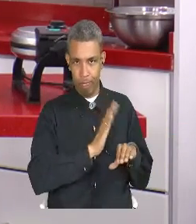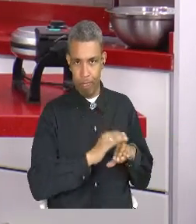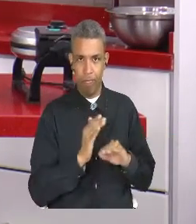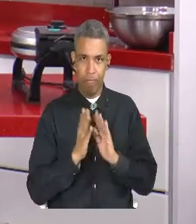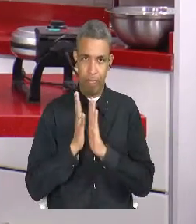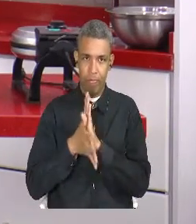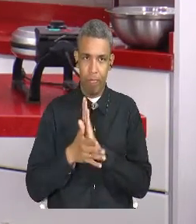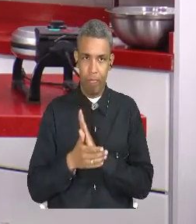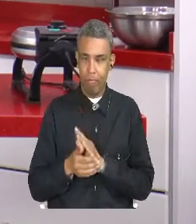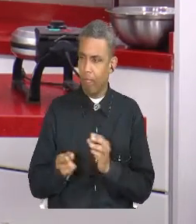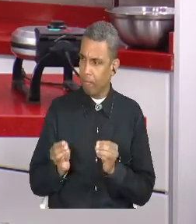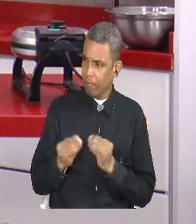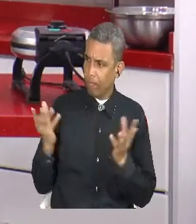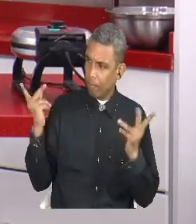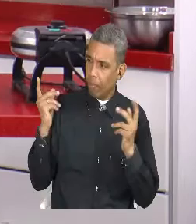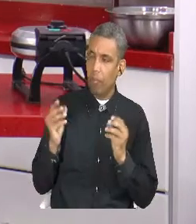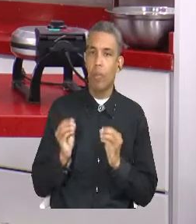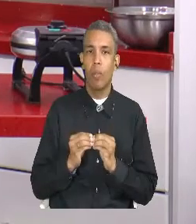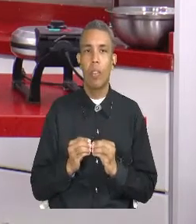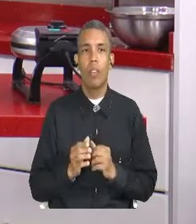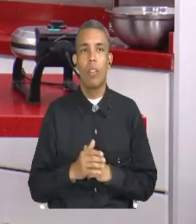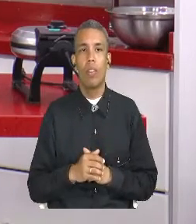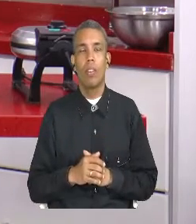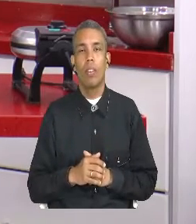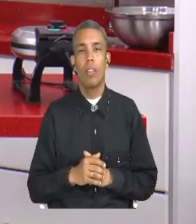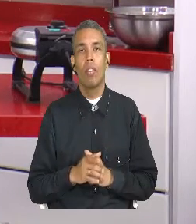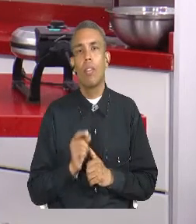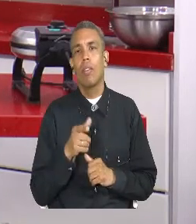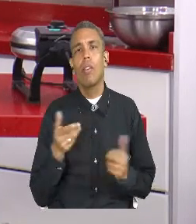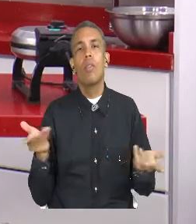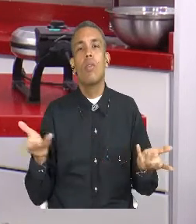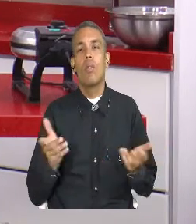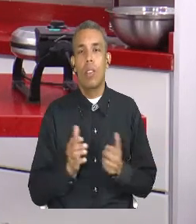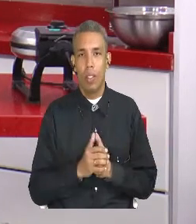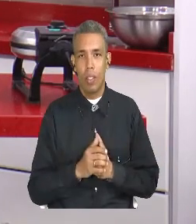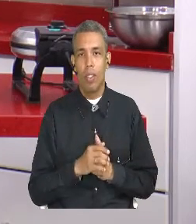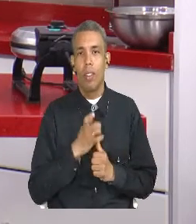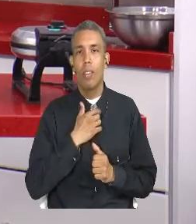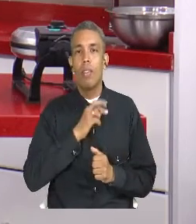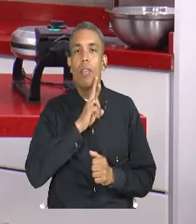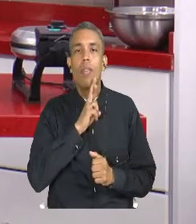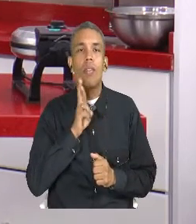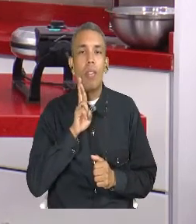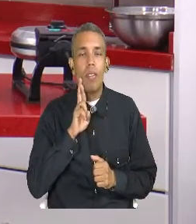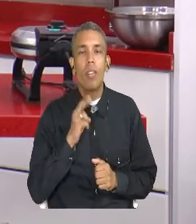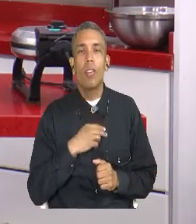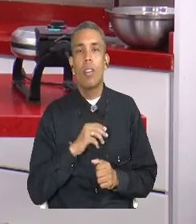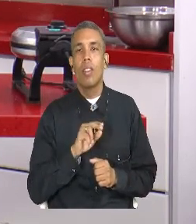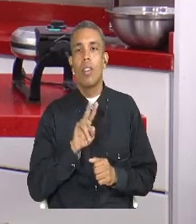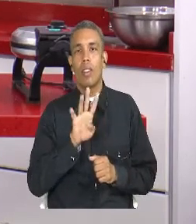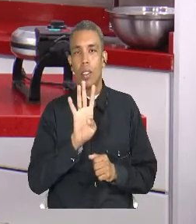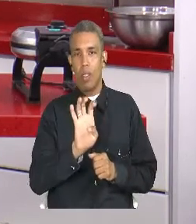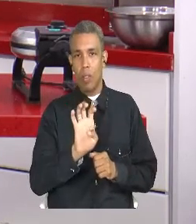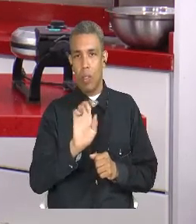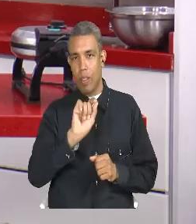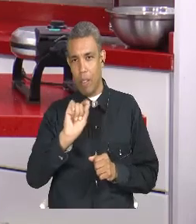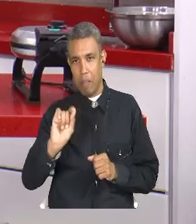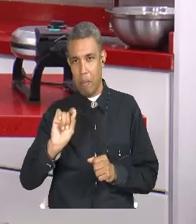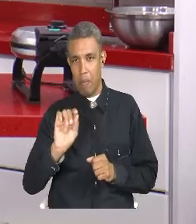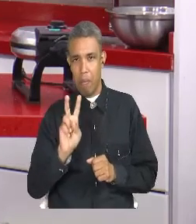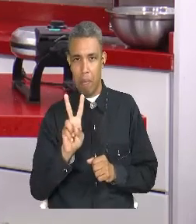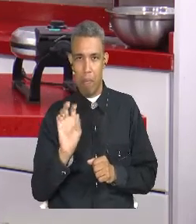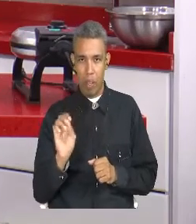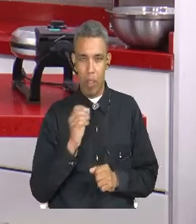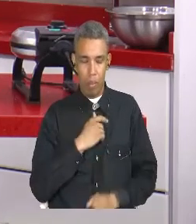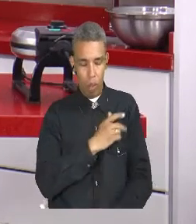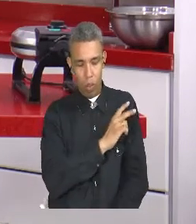Quiero decirles que estas y todas las recetas las pueden encontrar, por supuesto, en el restaurante 920 Gourmet, ahí por supuesto en el Hotel